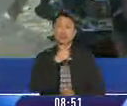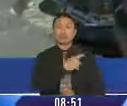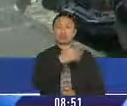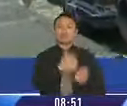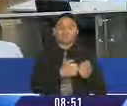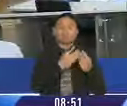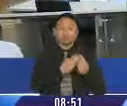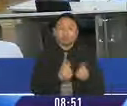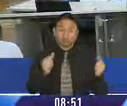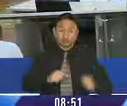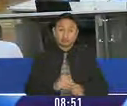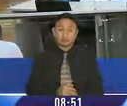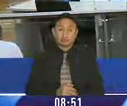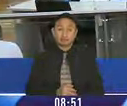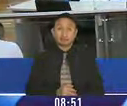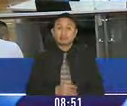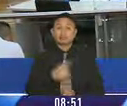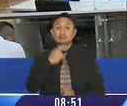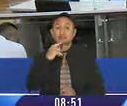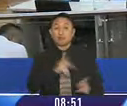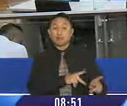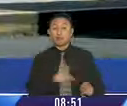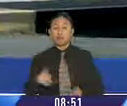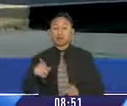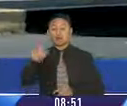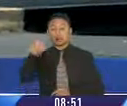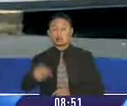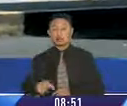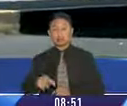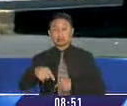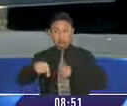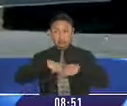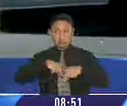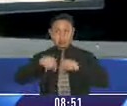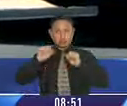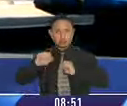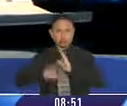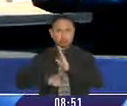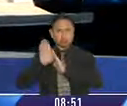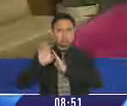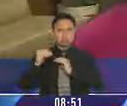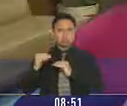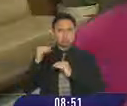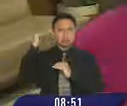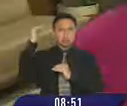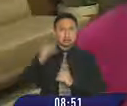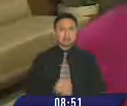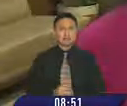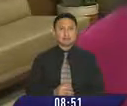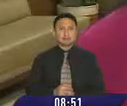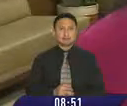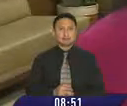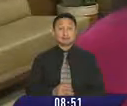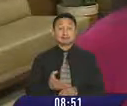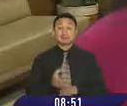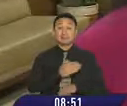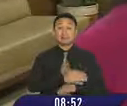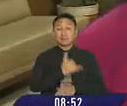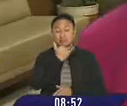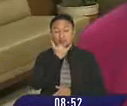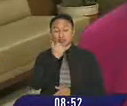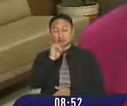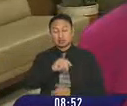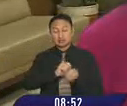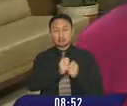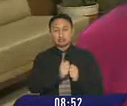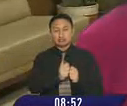de corrupción, se habla de un plan de carrera para los agentes metropolitanos de tránsito. Y rectificar lo que haya que rectificar,